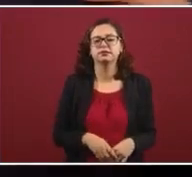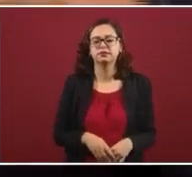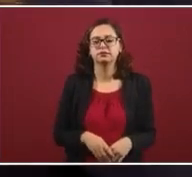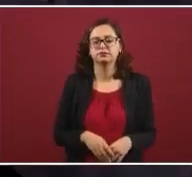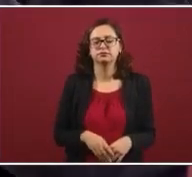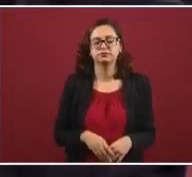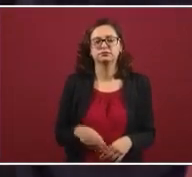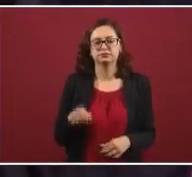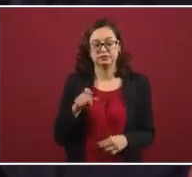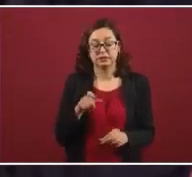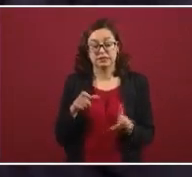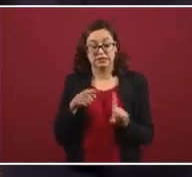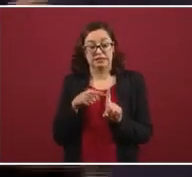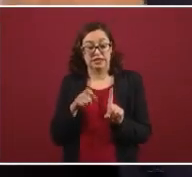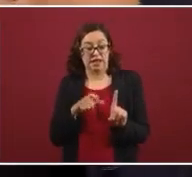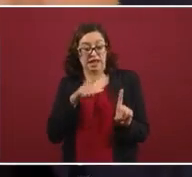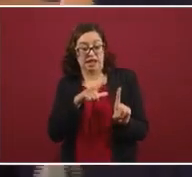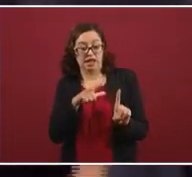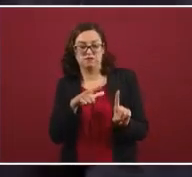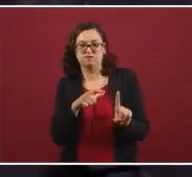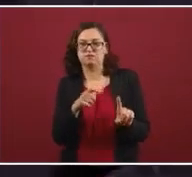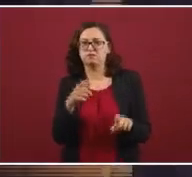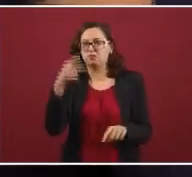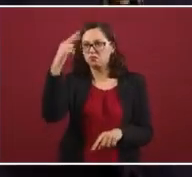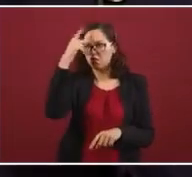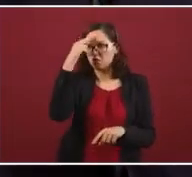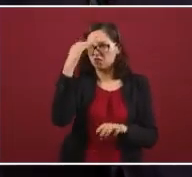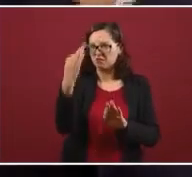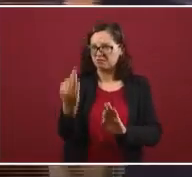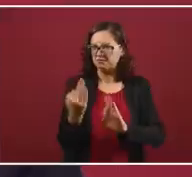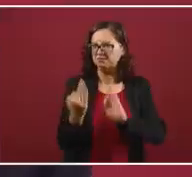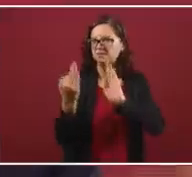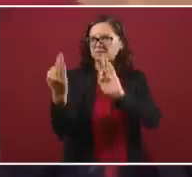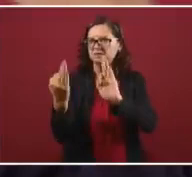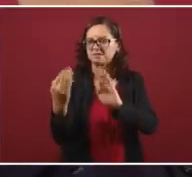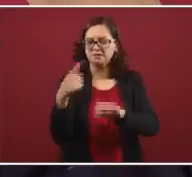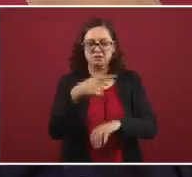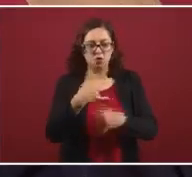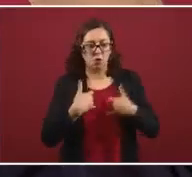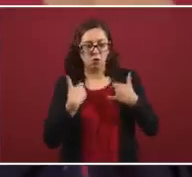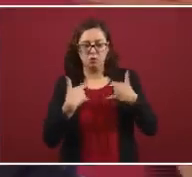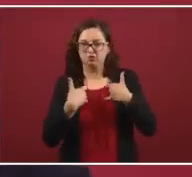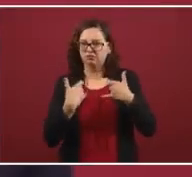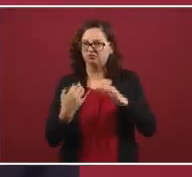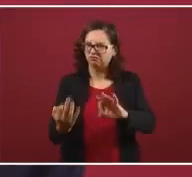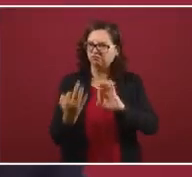Enfrenta a Porfirio Díaz, lo encarcelan, era joven,